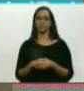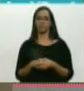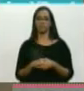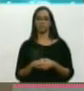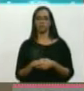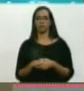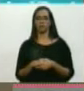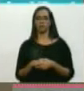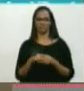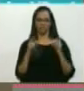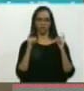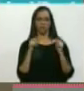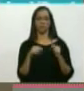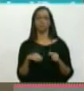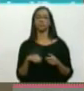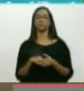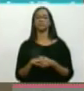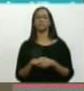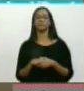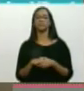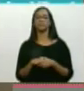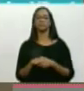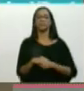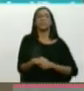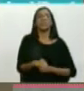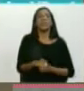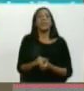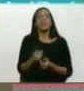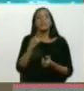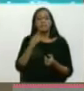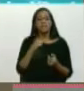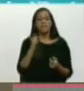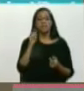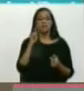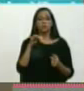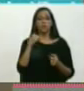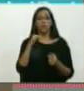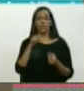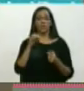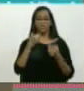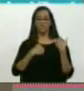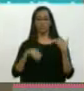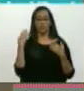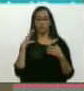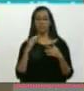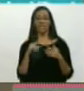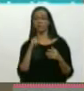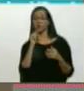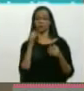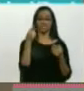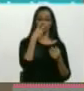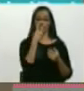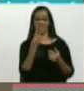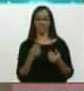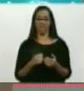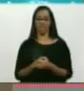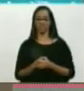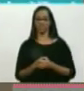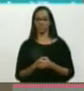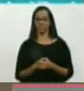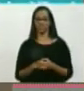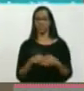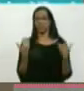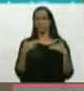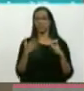vayan montando la foto, por favor. @SistoRomán dice: la tusa de Guaidó y Duque. Entre sus tusas se vean. Está pegado. La tusa es